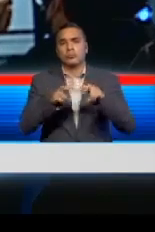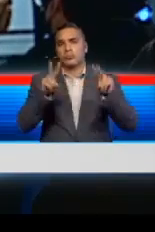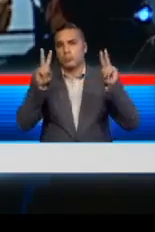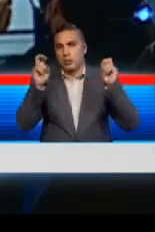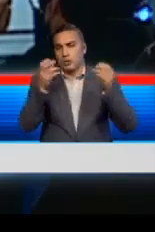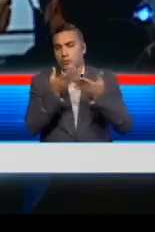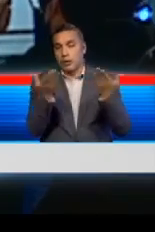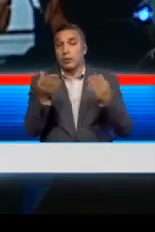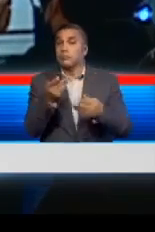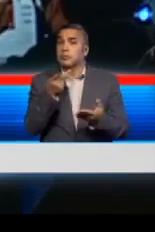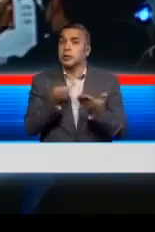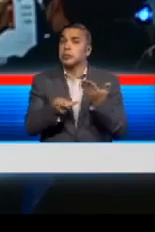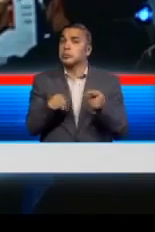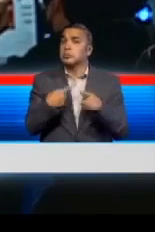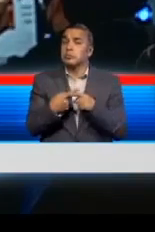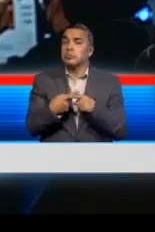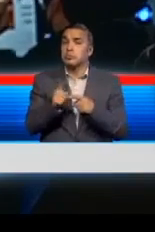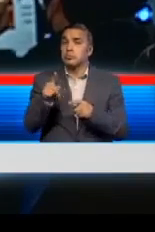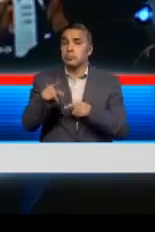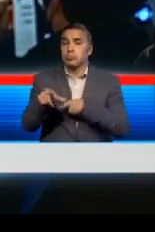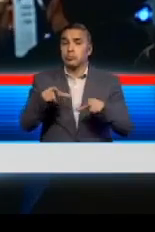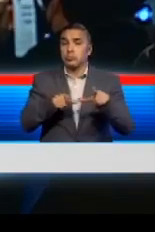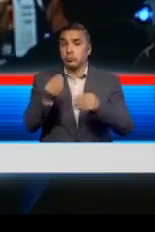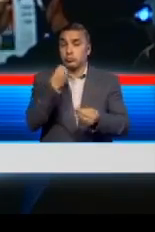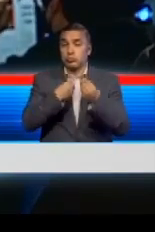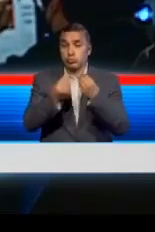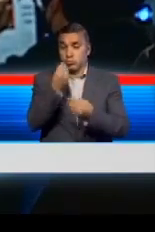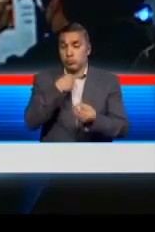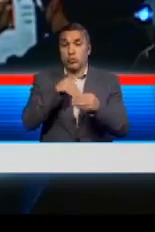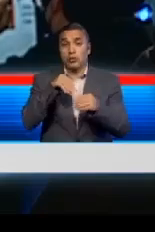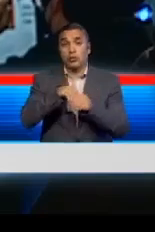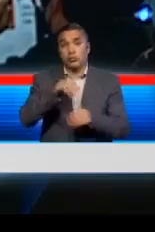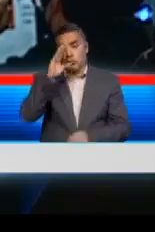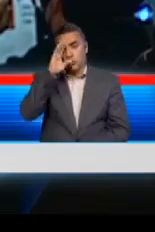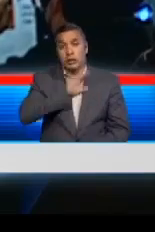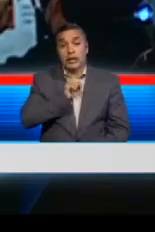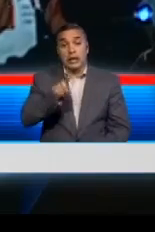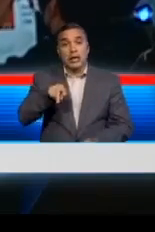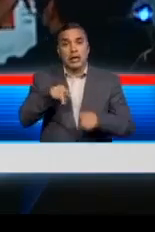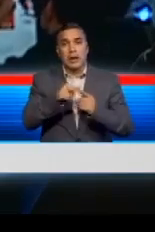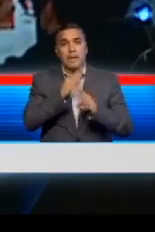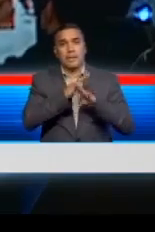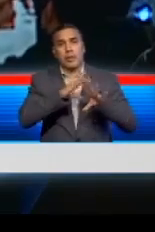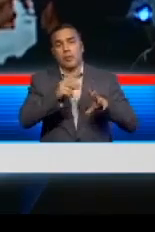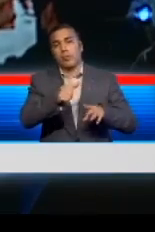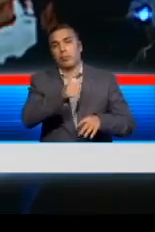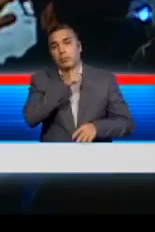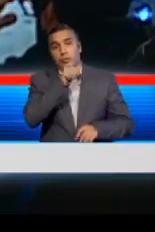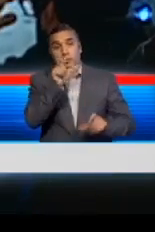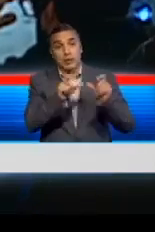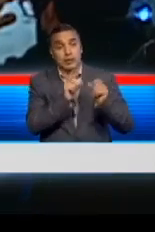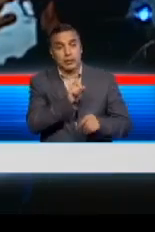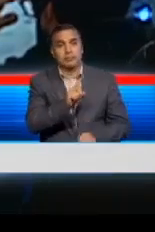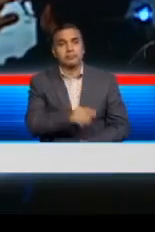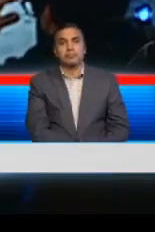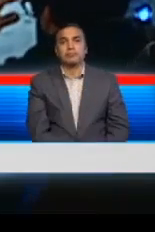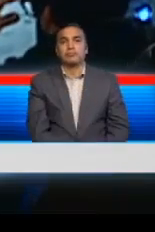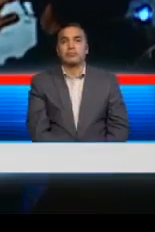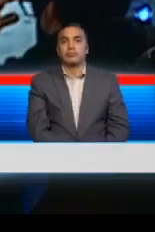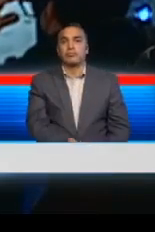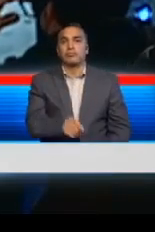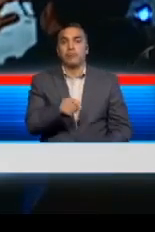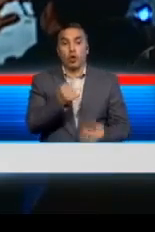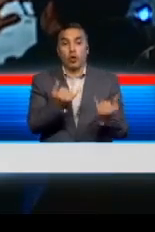caso. El hecho ocurrió en un local de comidas donde estaba el agente que habría evitado un asalto a los comensales de parte del